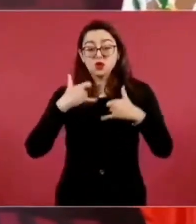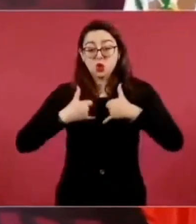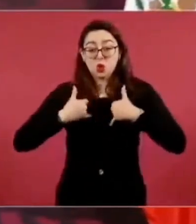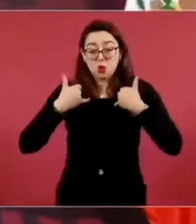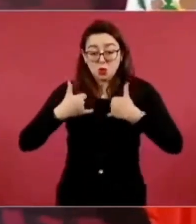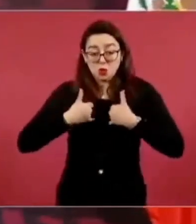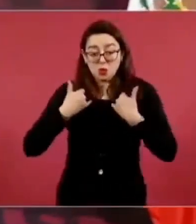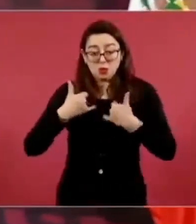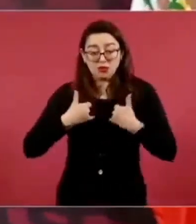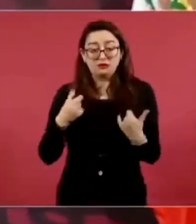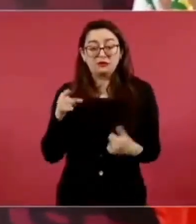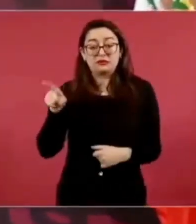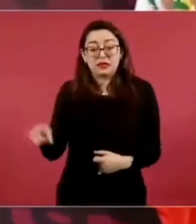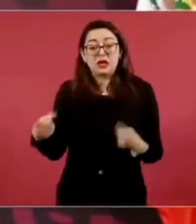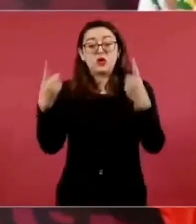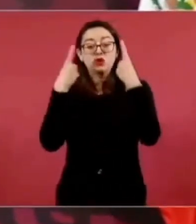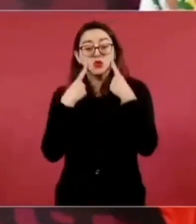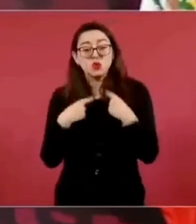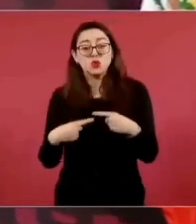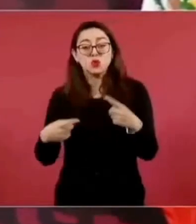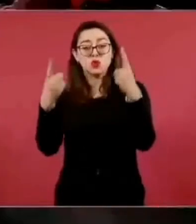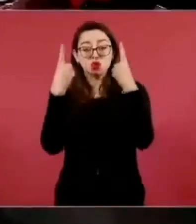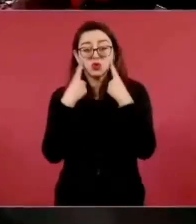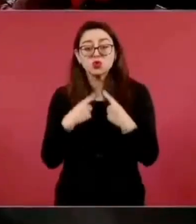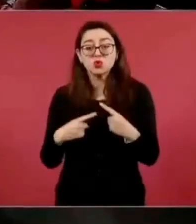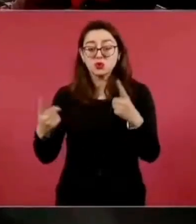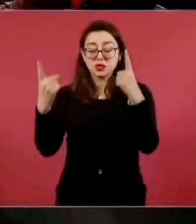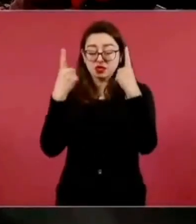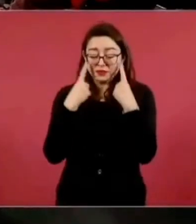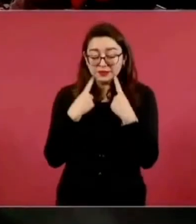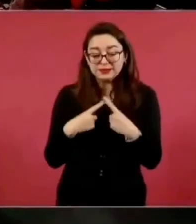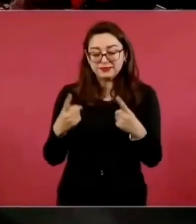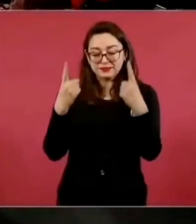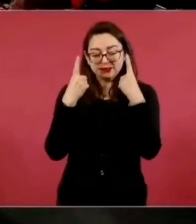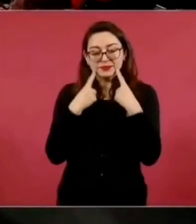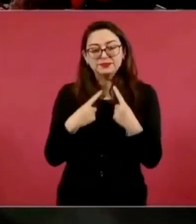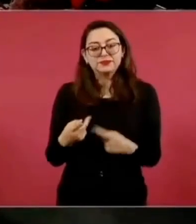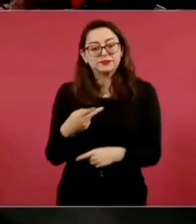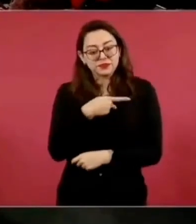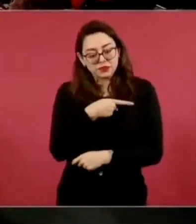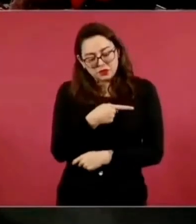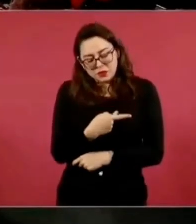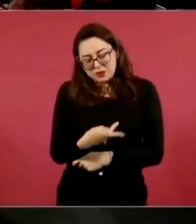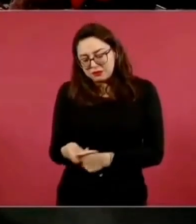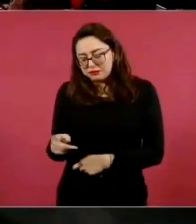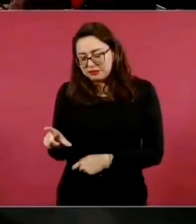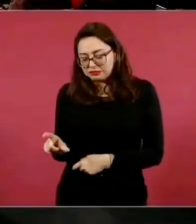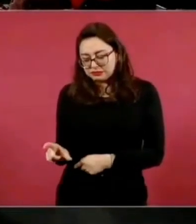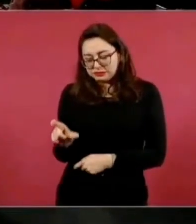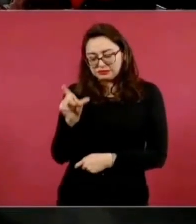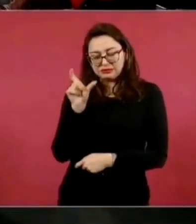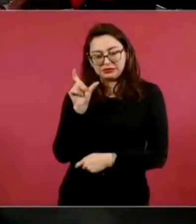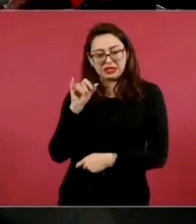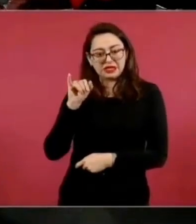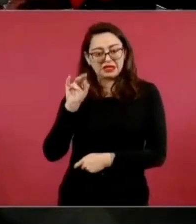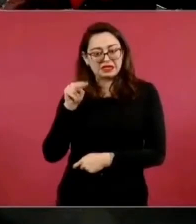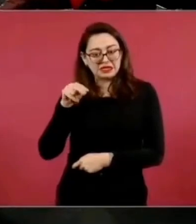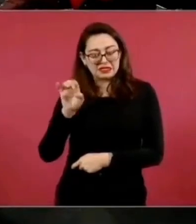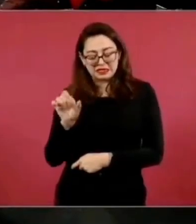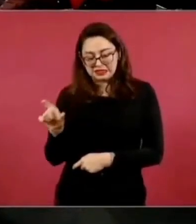llorando porque pues por la necesidad entregó su credencial Pero además con la